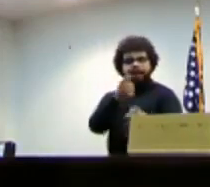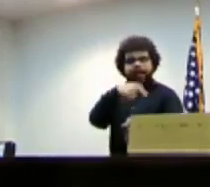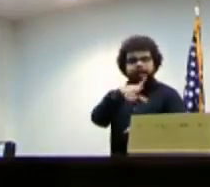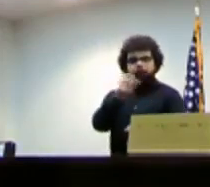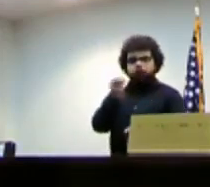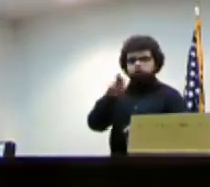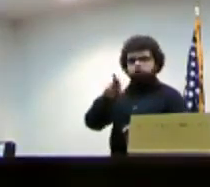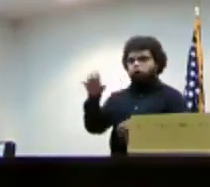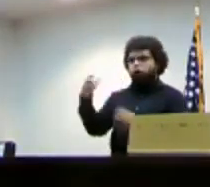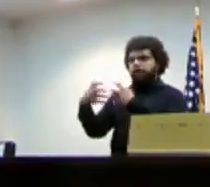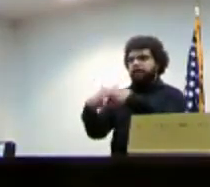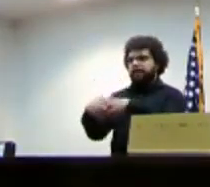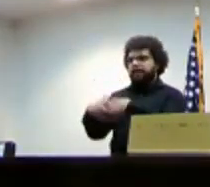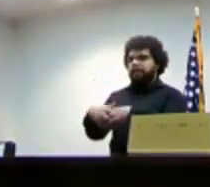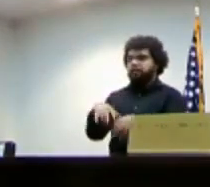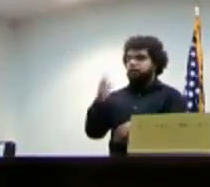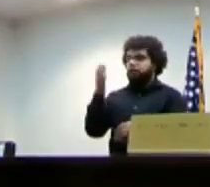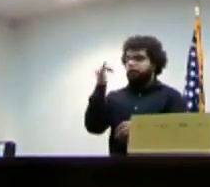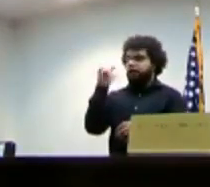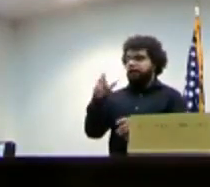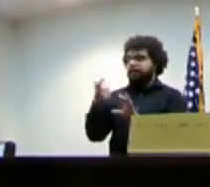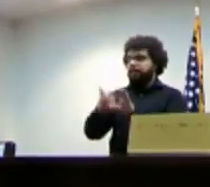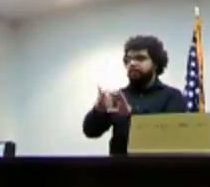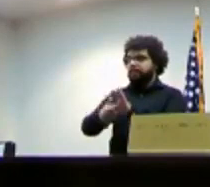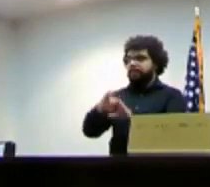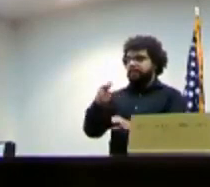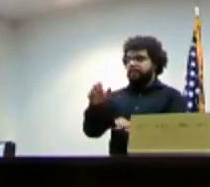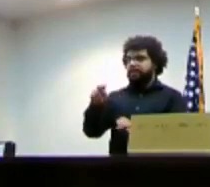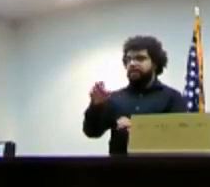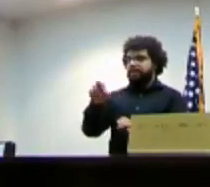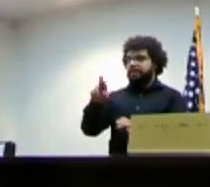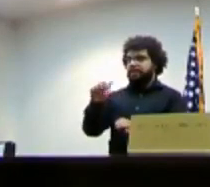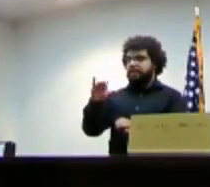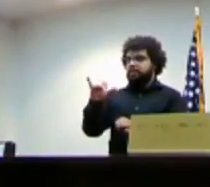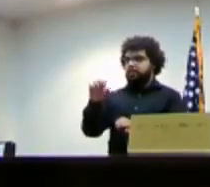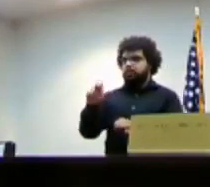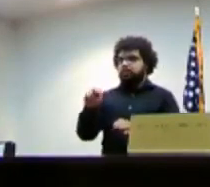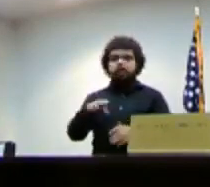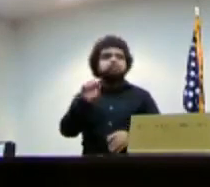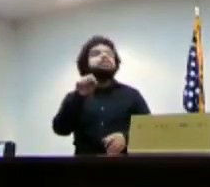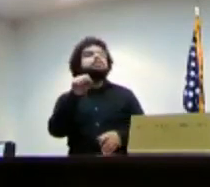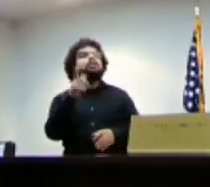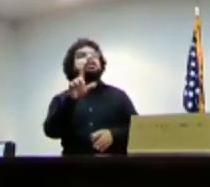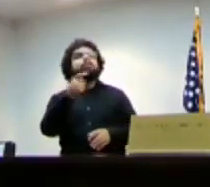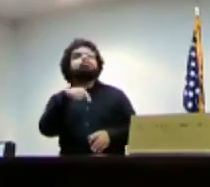combustible es de generación. Sí, el combustible es un pass-through que usamos nosotros. Exacto.